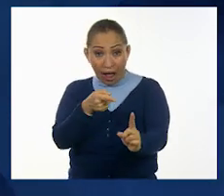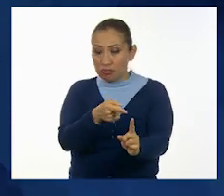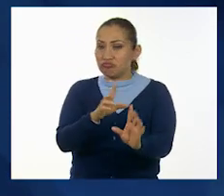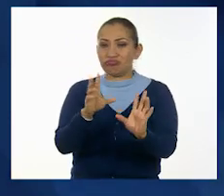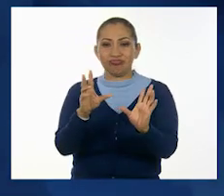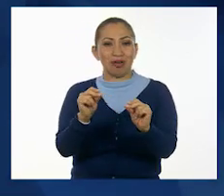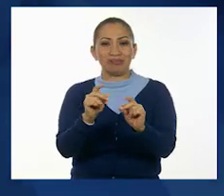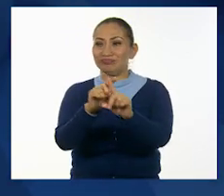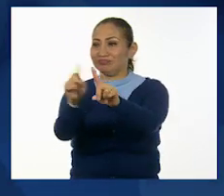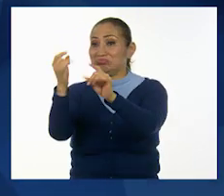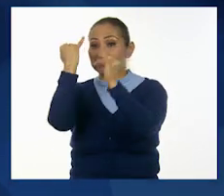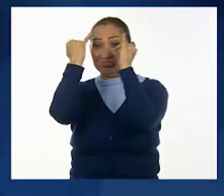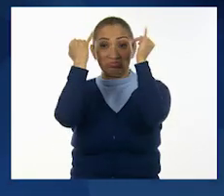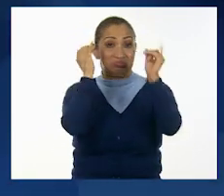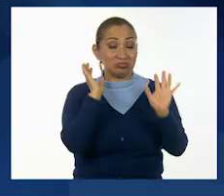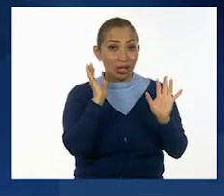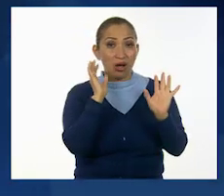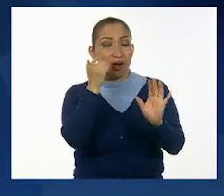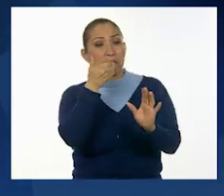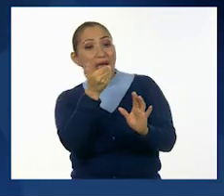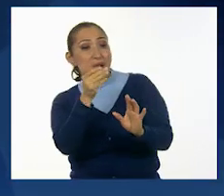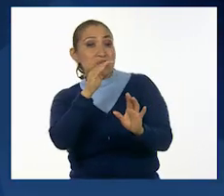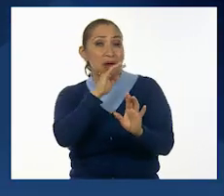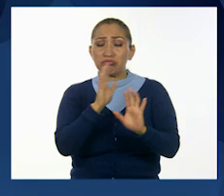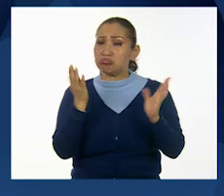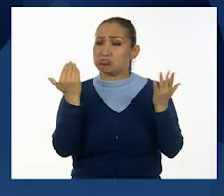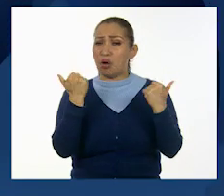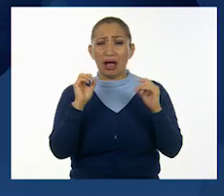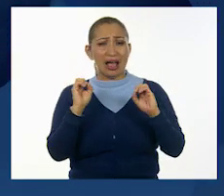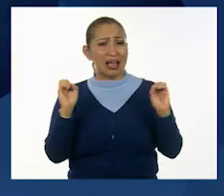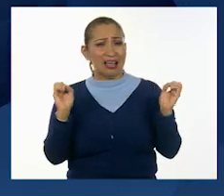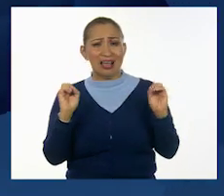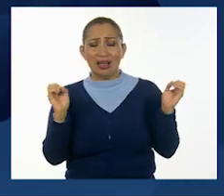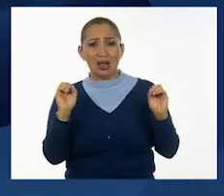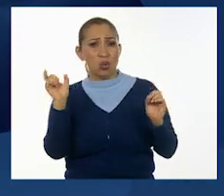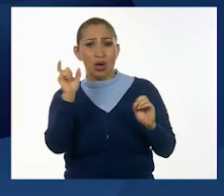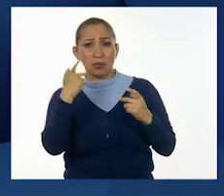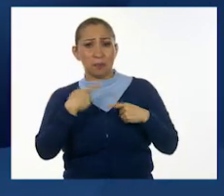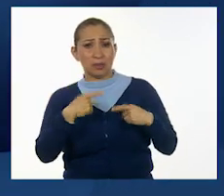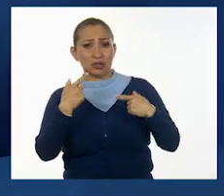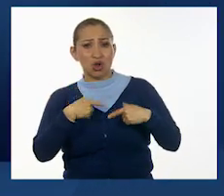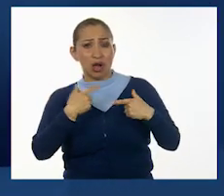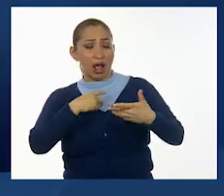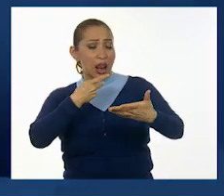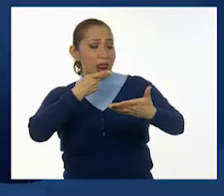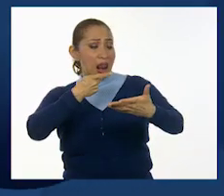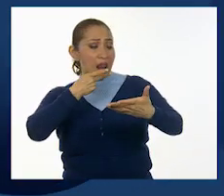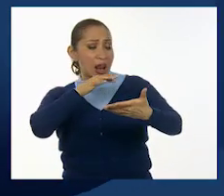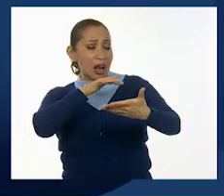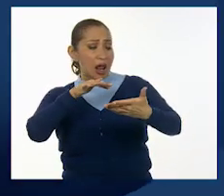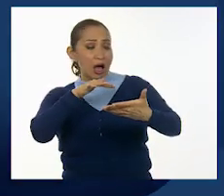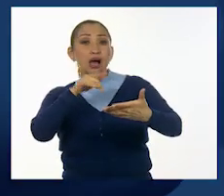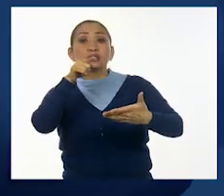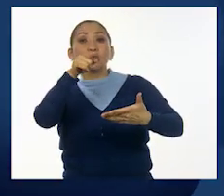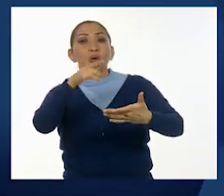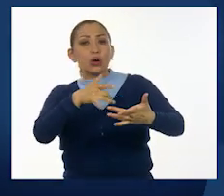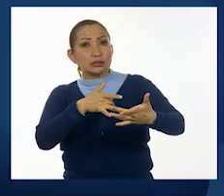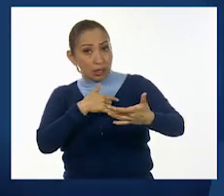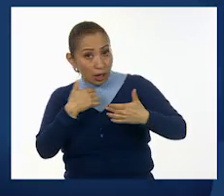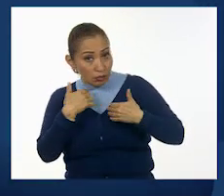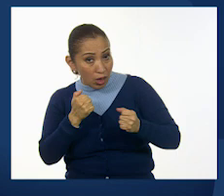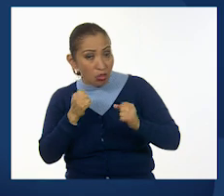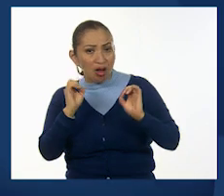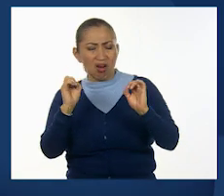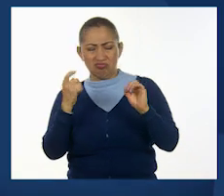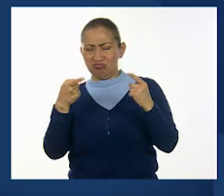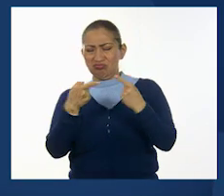ese sentido no se debe hablar de correcto o incorrecto al interpretar un texto, sino más bien si tiene sentido o no